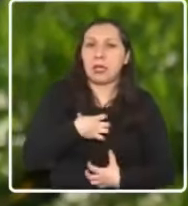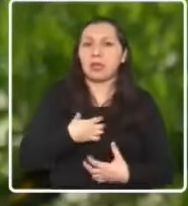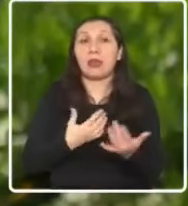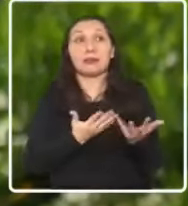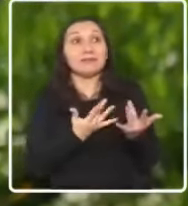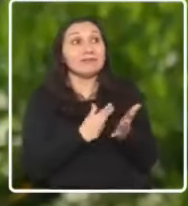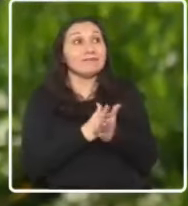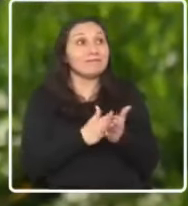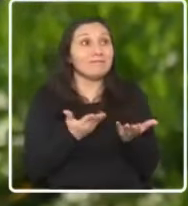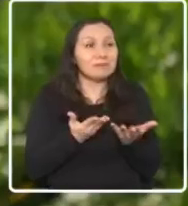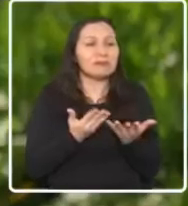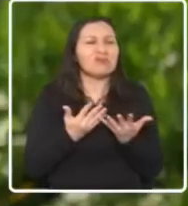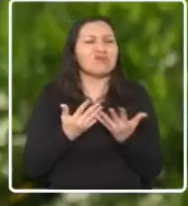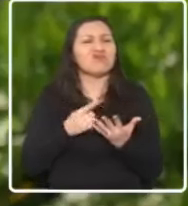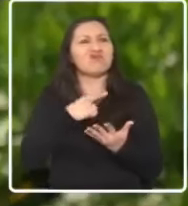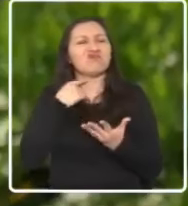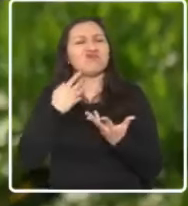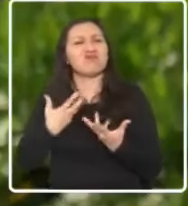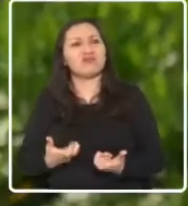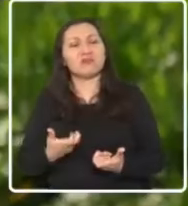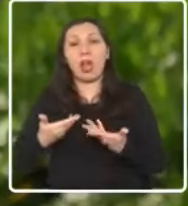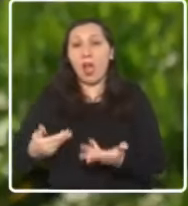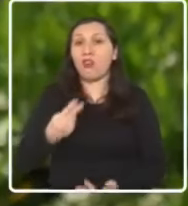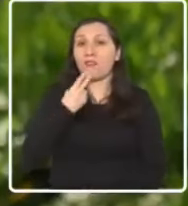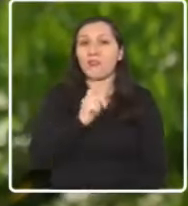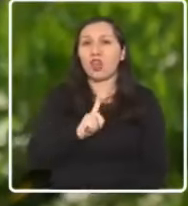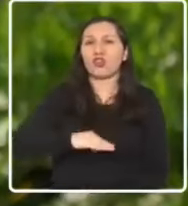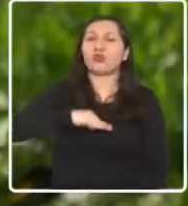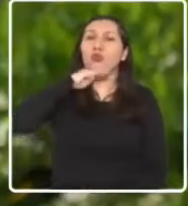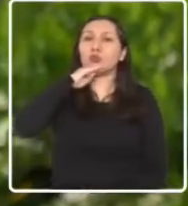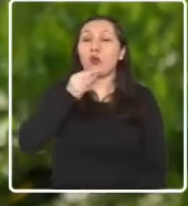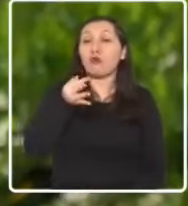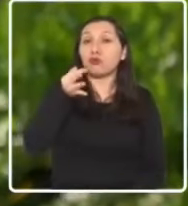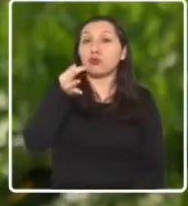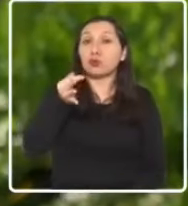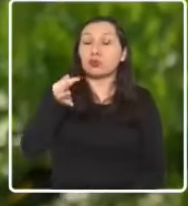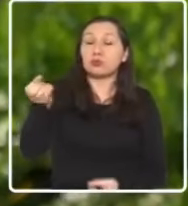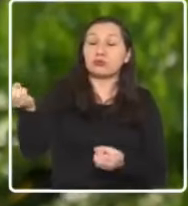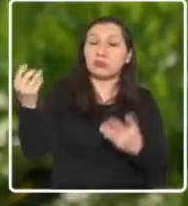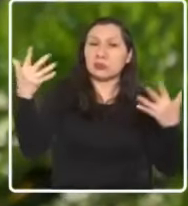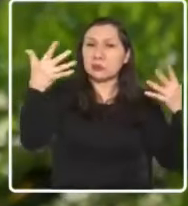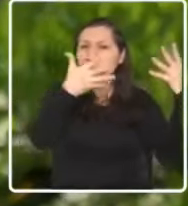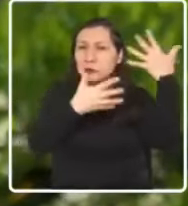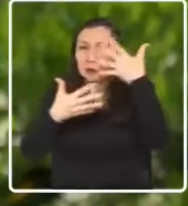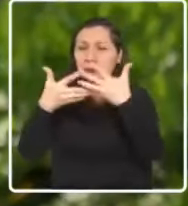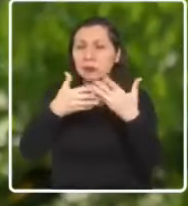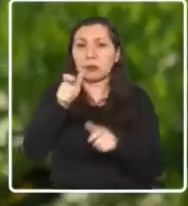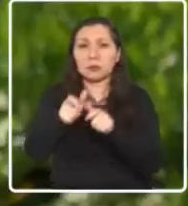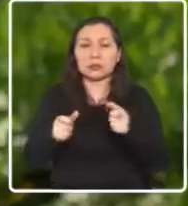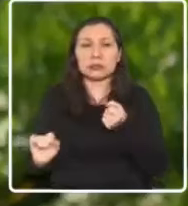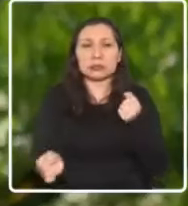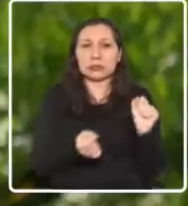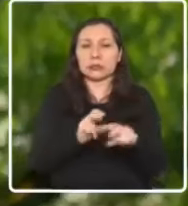en decepción, que el presente no es satisfactorio y el porvenir aparece entre sombras que producen la